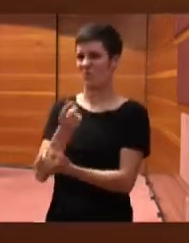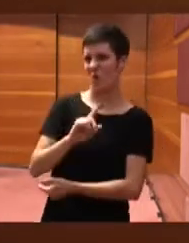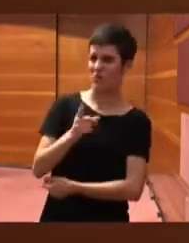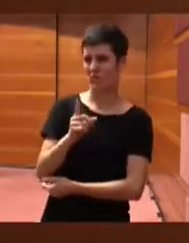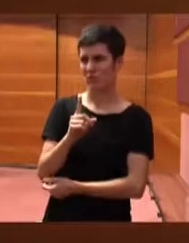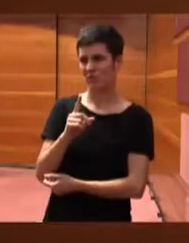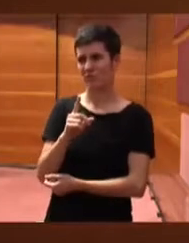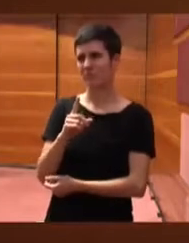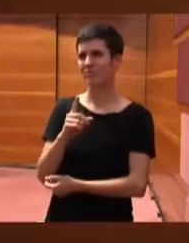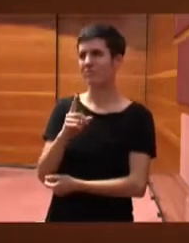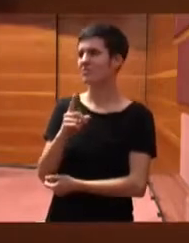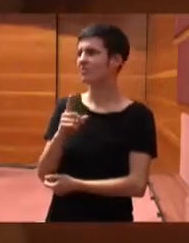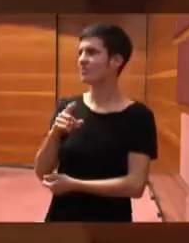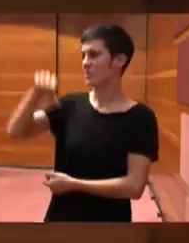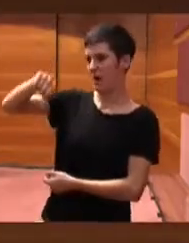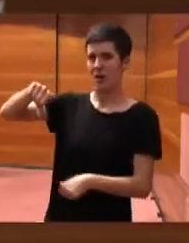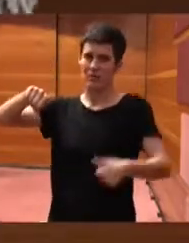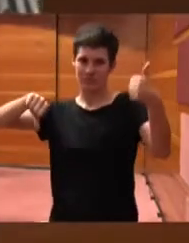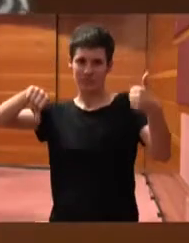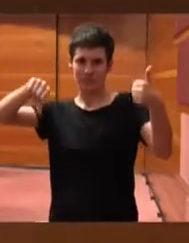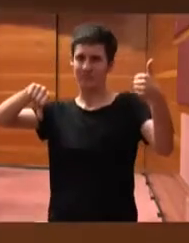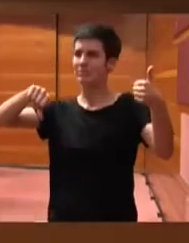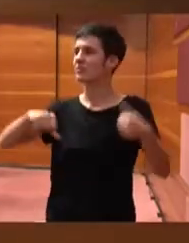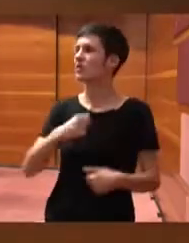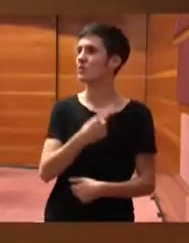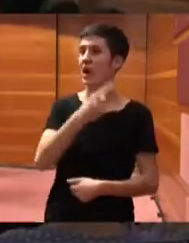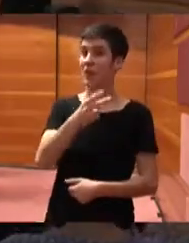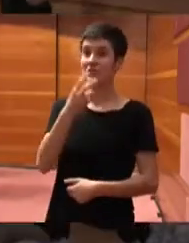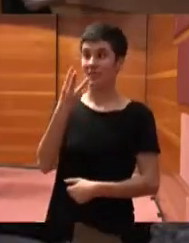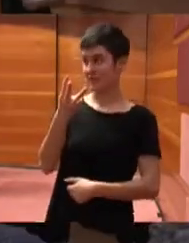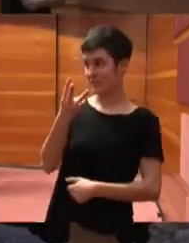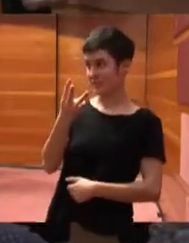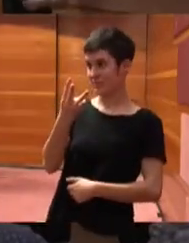que no os gustó, para abajo un no me gusta, ¿vale? Una, dos y tres.